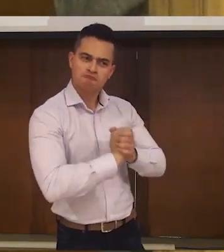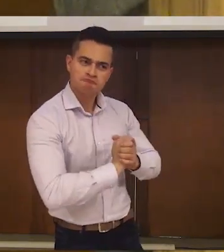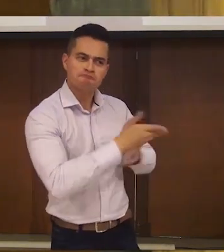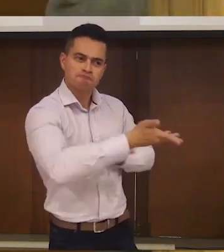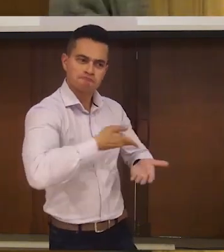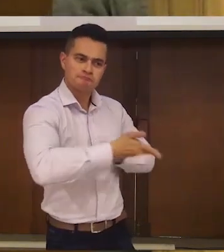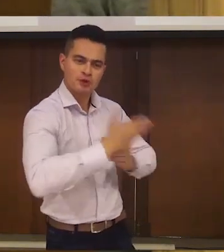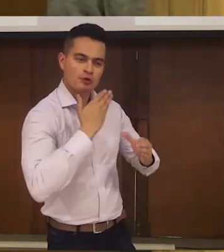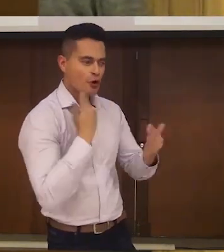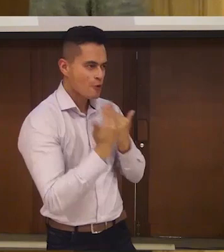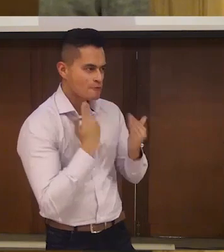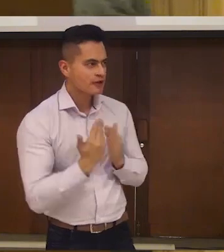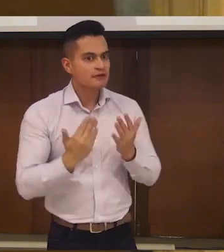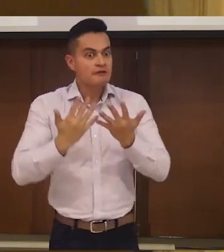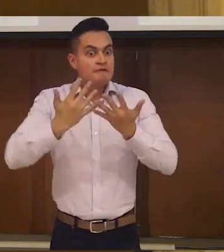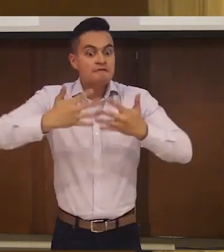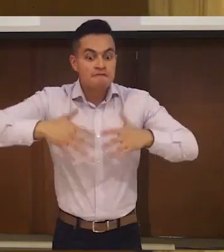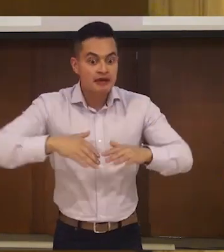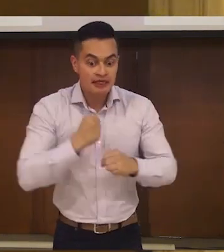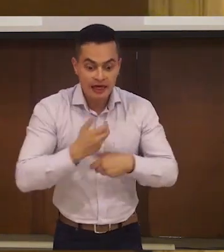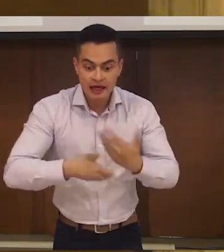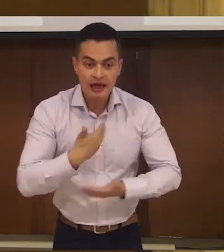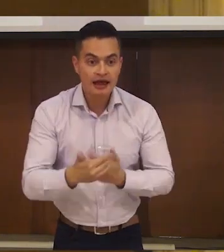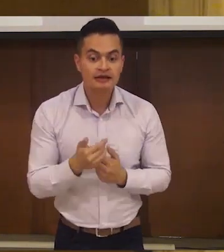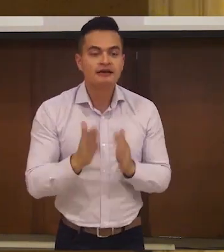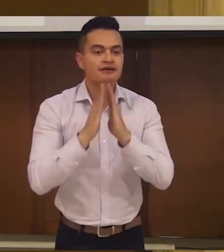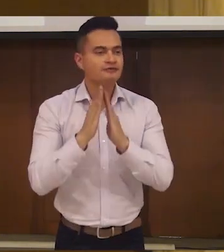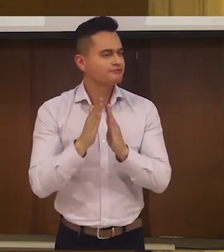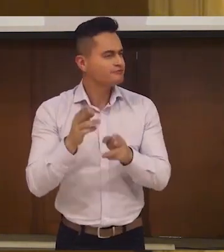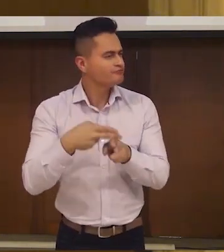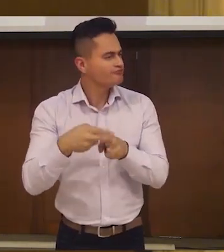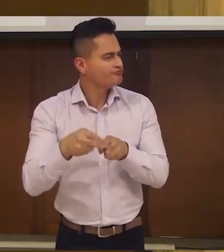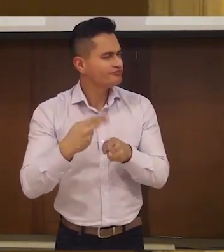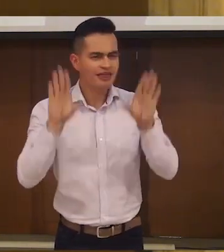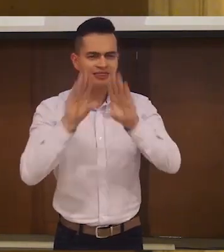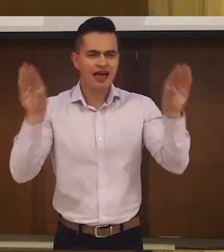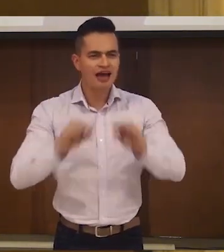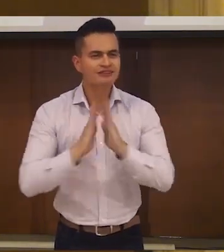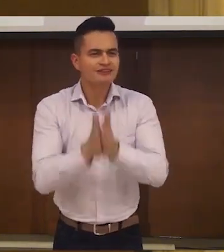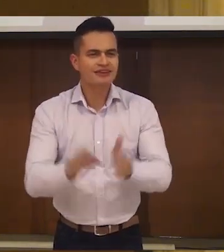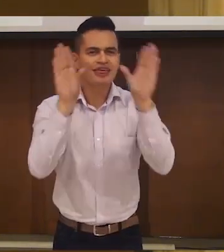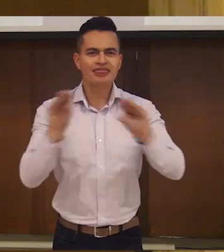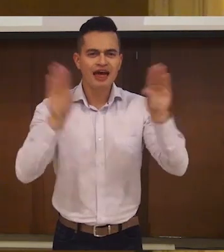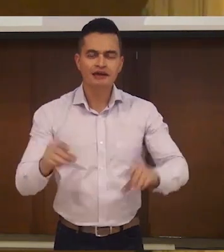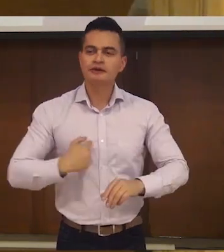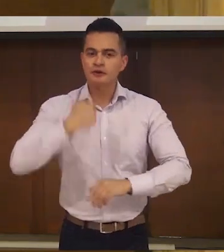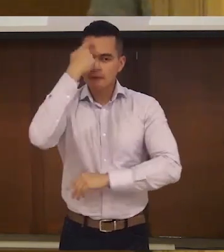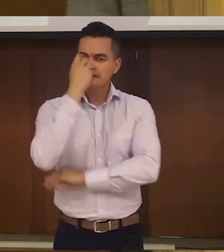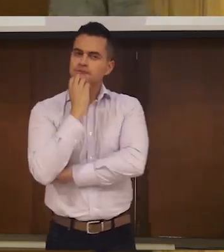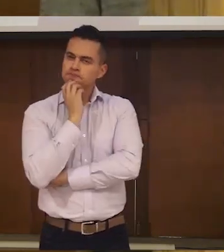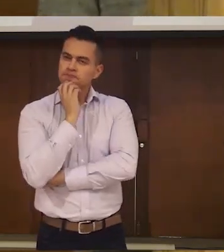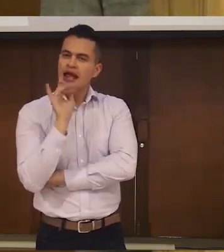amigos, terminábamos el trabajo, se acercaba la Navidad, y dije, bueno, vamos a cometer